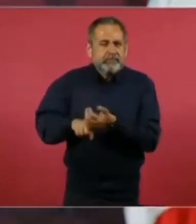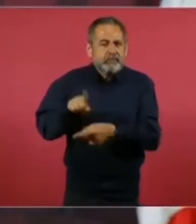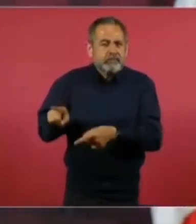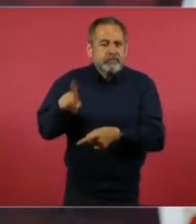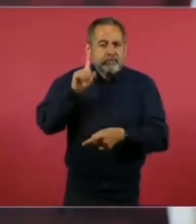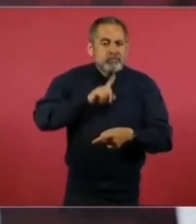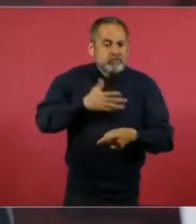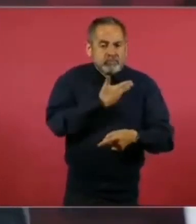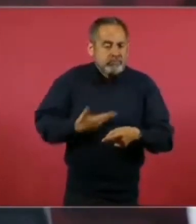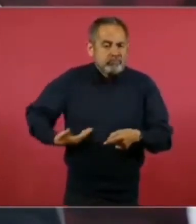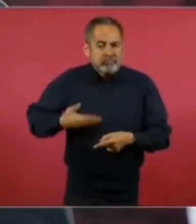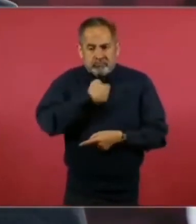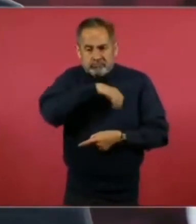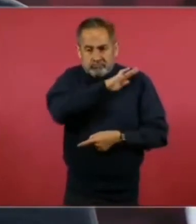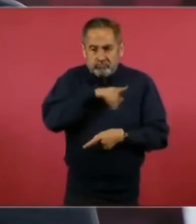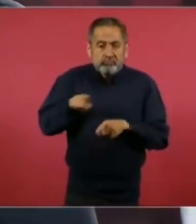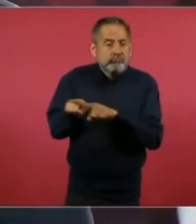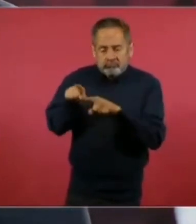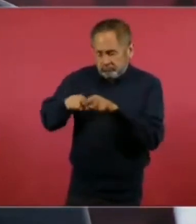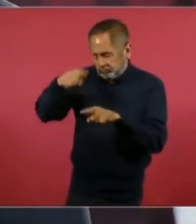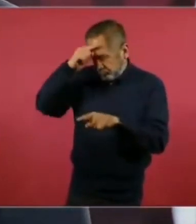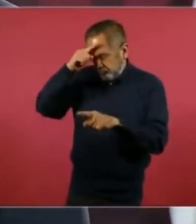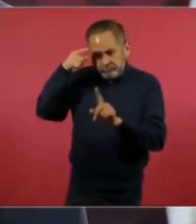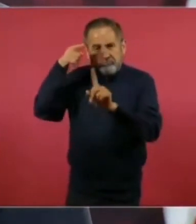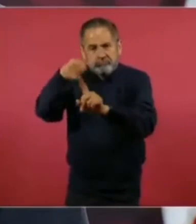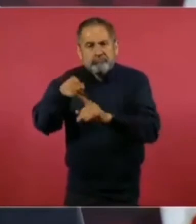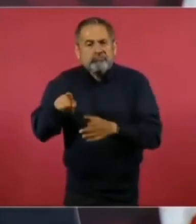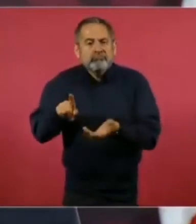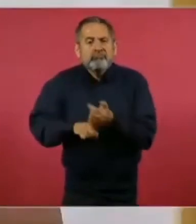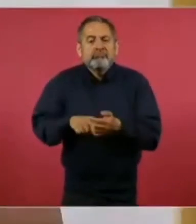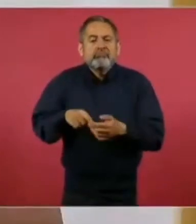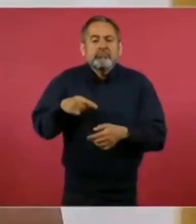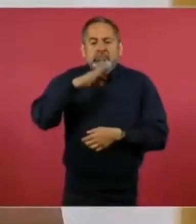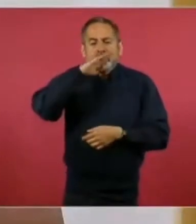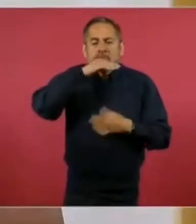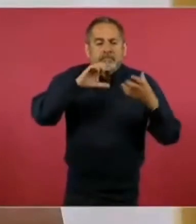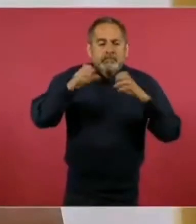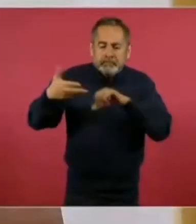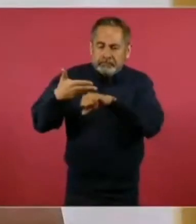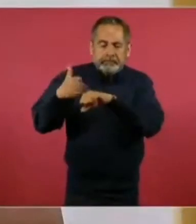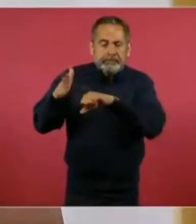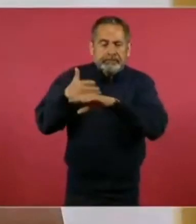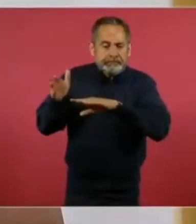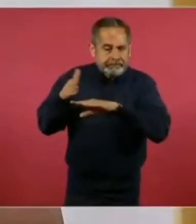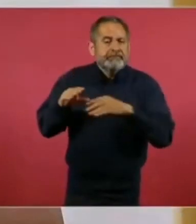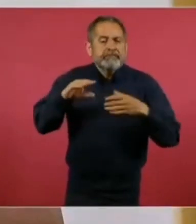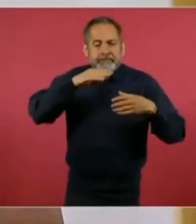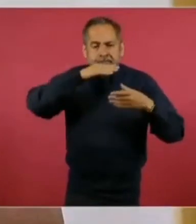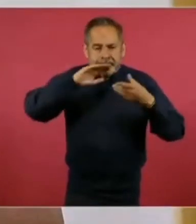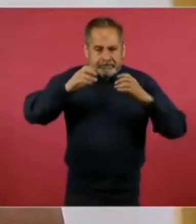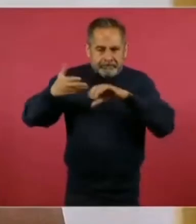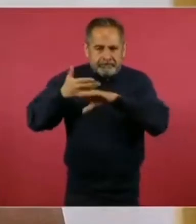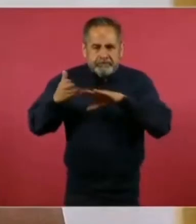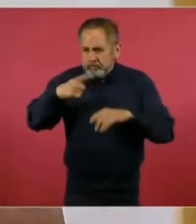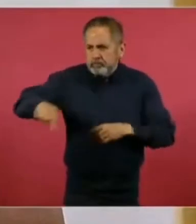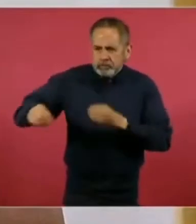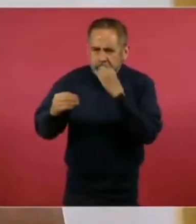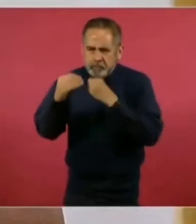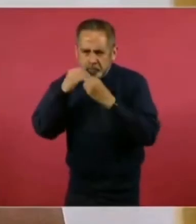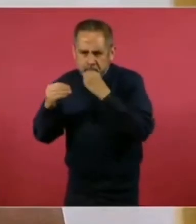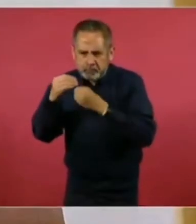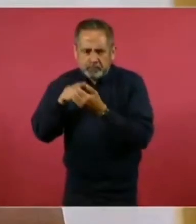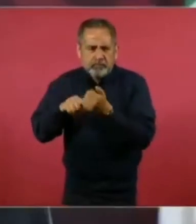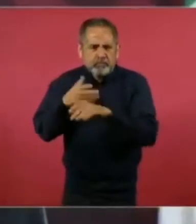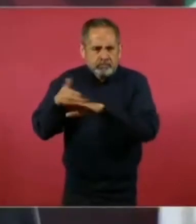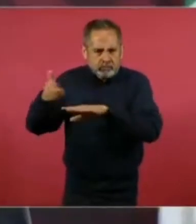tiene esa visión, en lo que es el maíz blanco, el que consumimos.